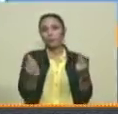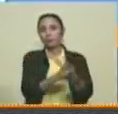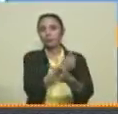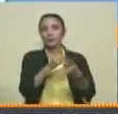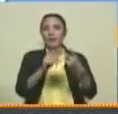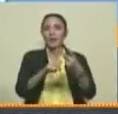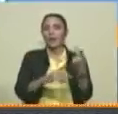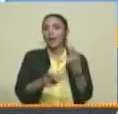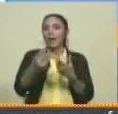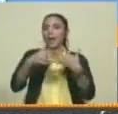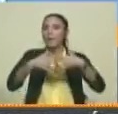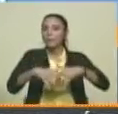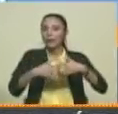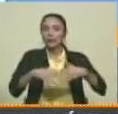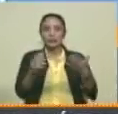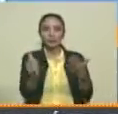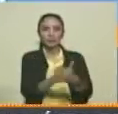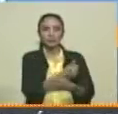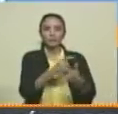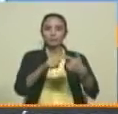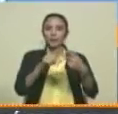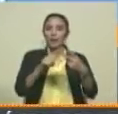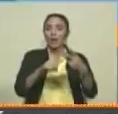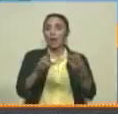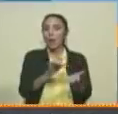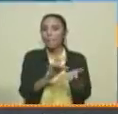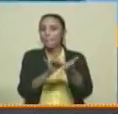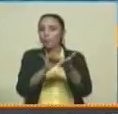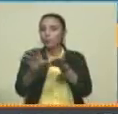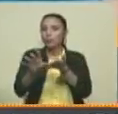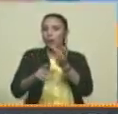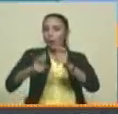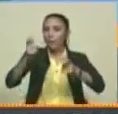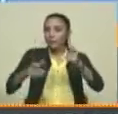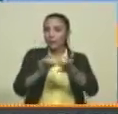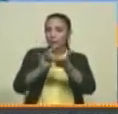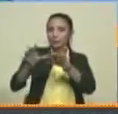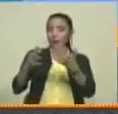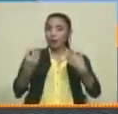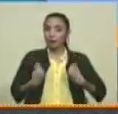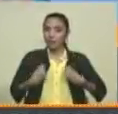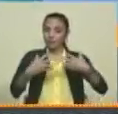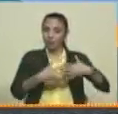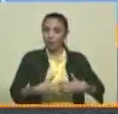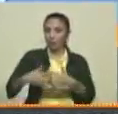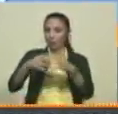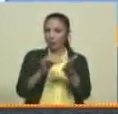cuotas comerciales, con expulsar a los migrantes que viven en Estados Unidos.